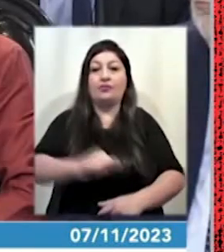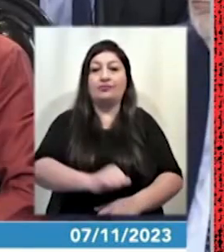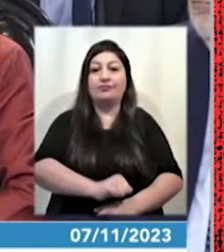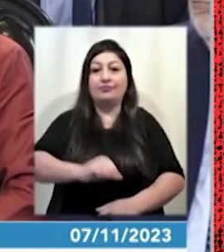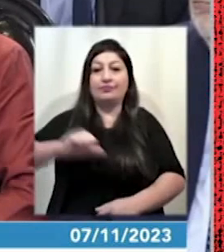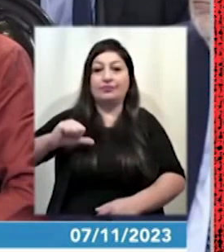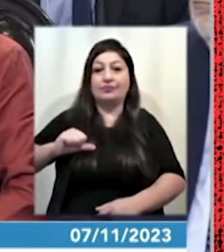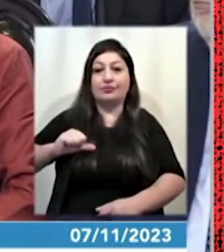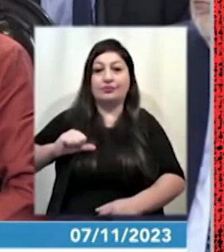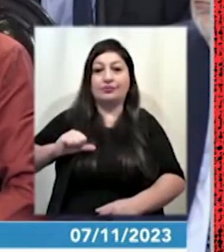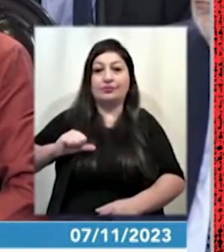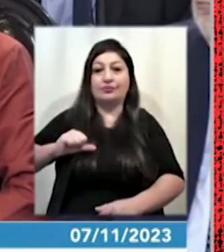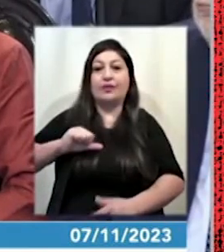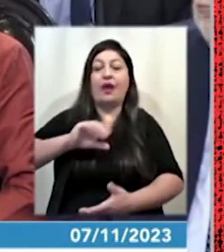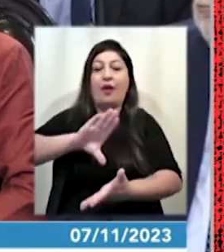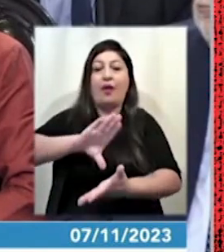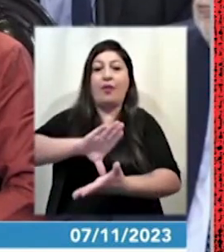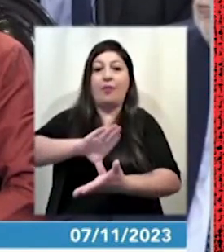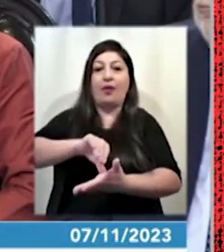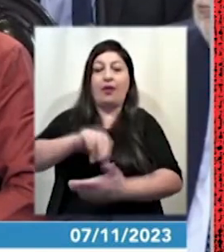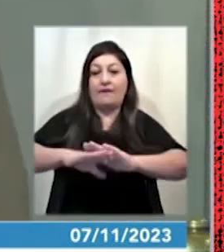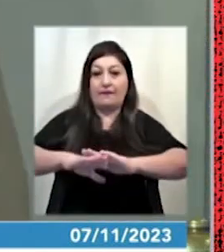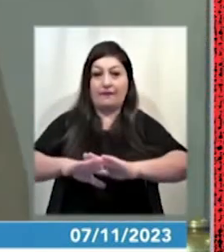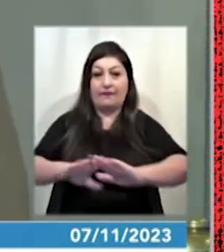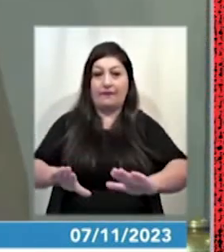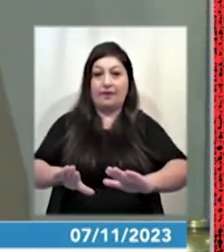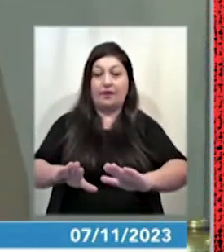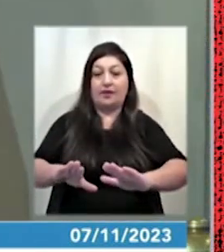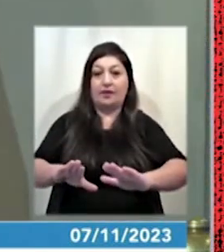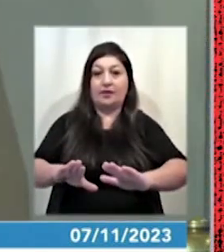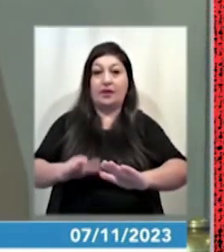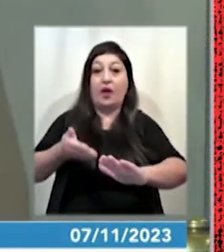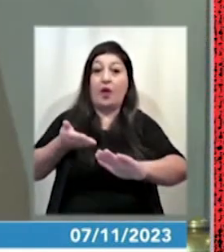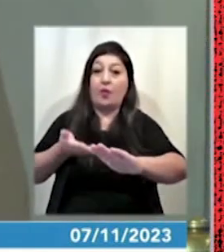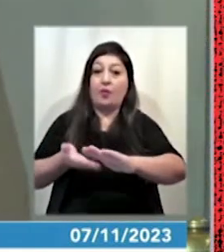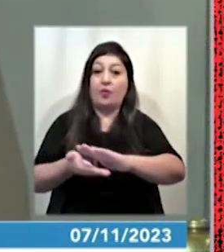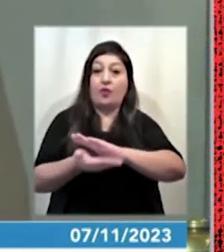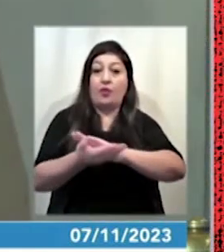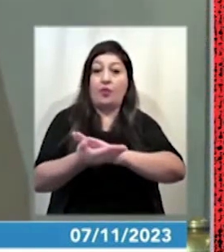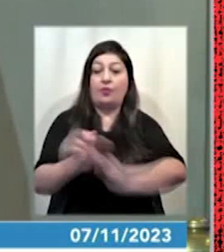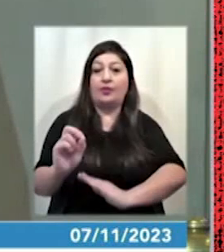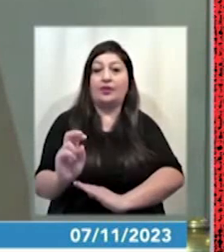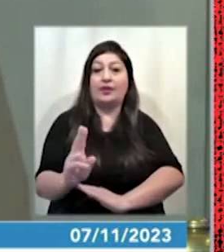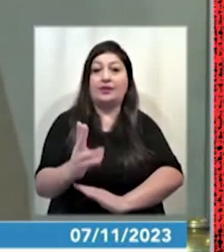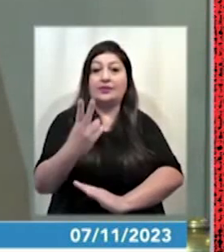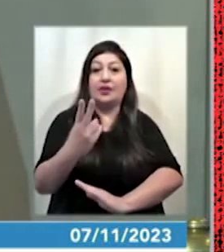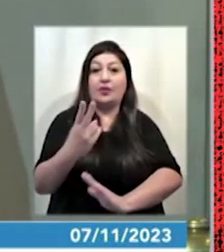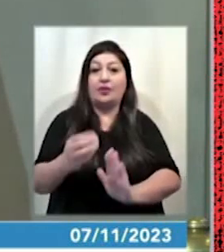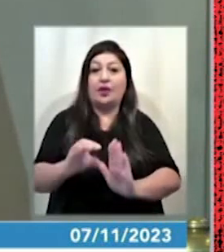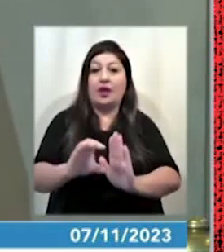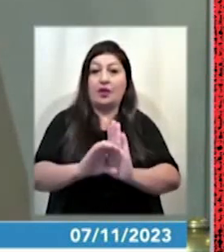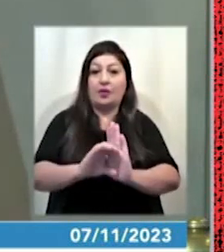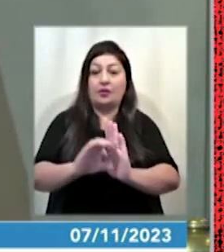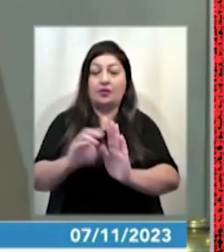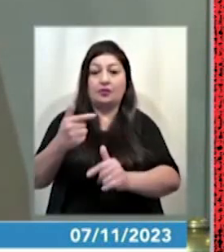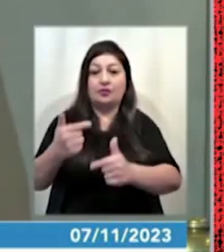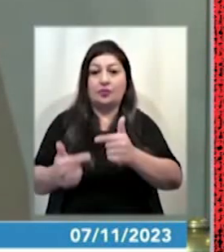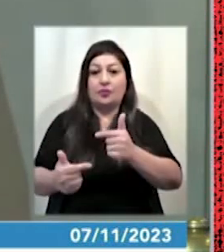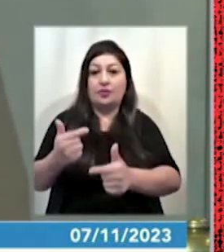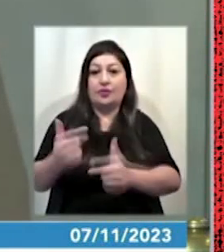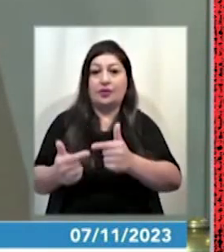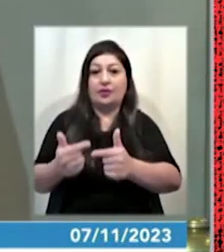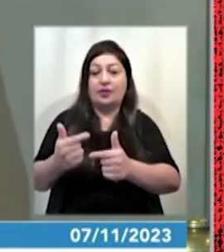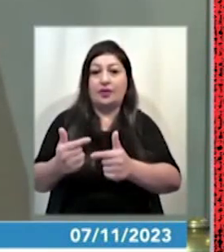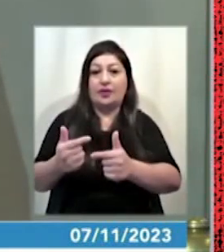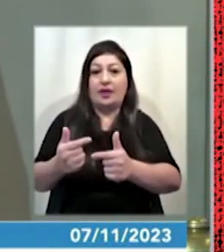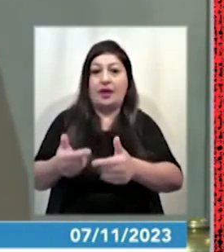14 personas, de 14 niños. Personas, de ellas 8 menores de edad. Y venezolanos todos, ¿ah? Claro, entonces... a el menor de 4 años.